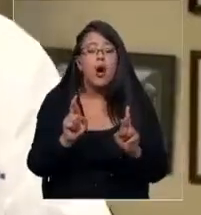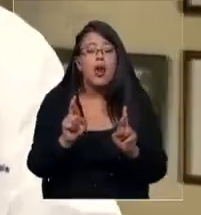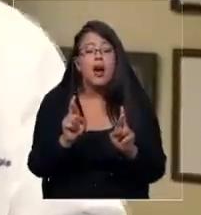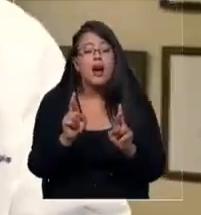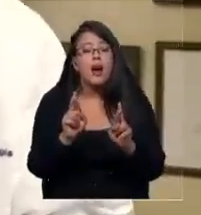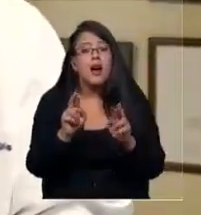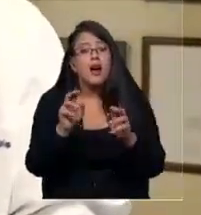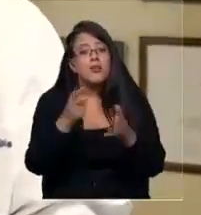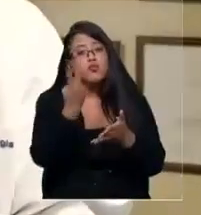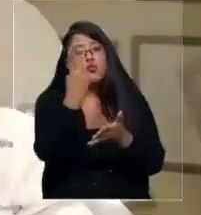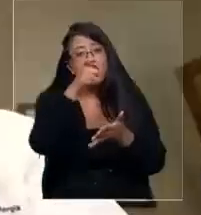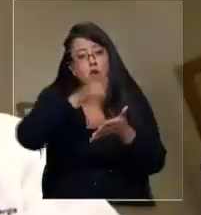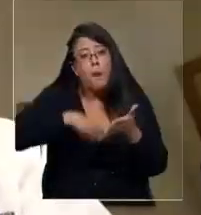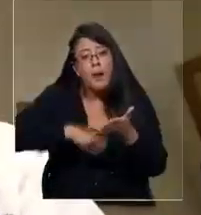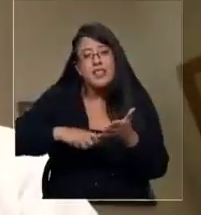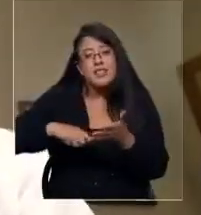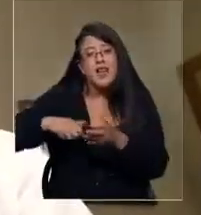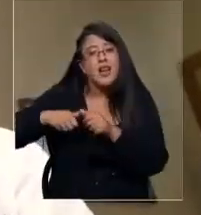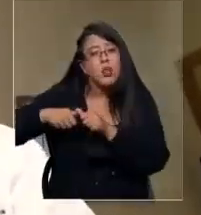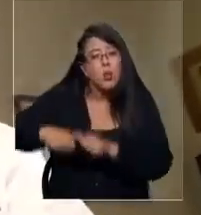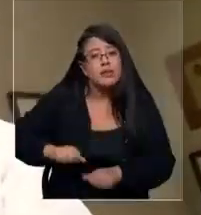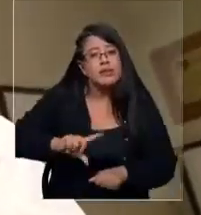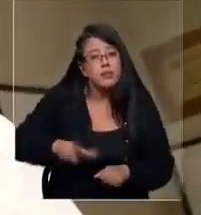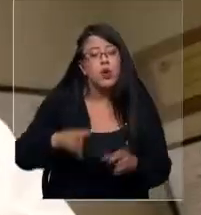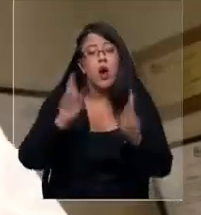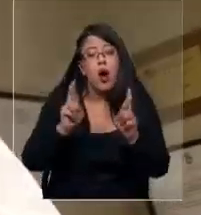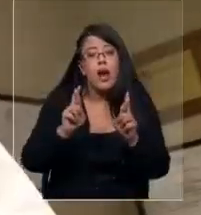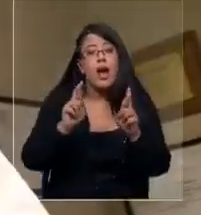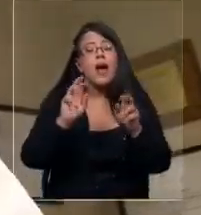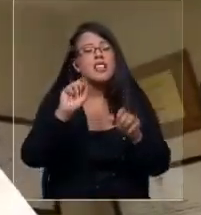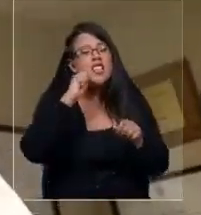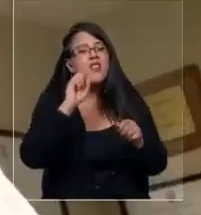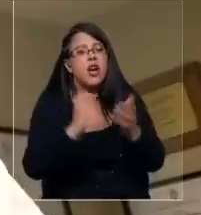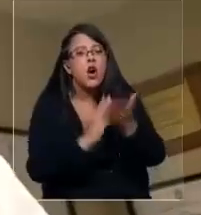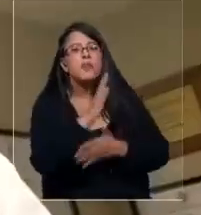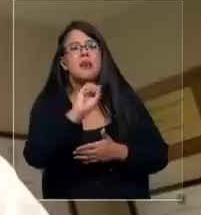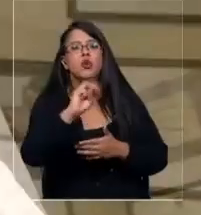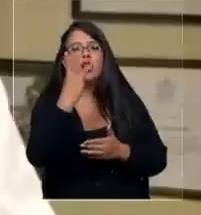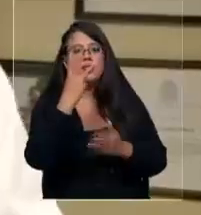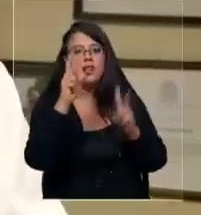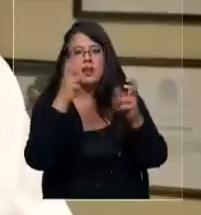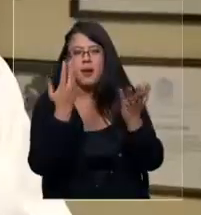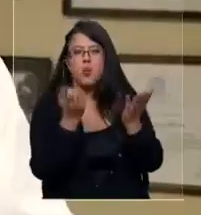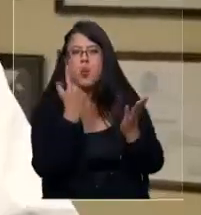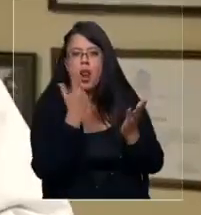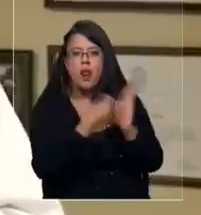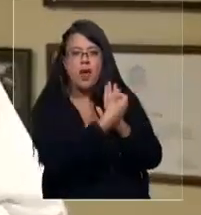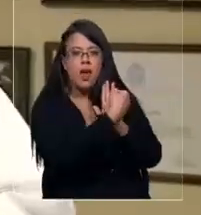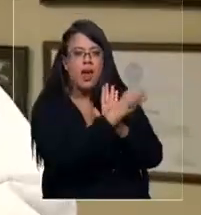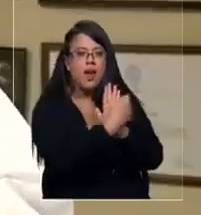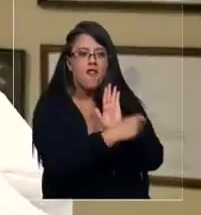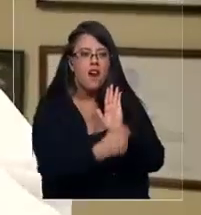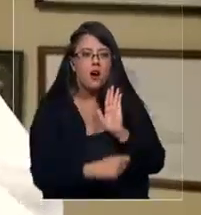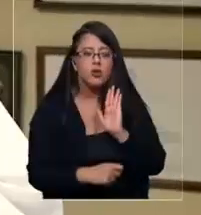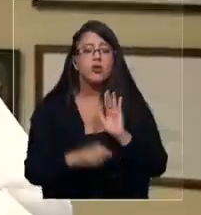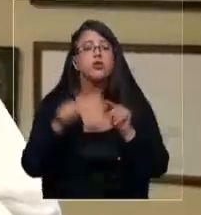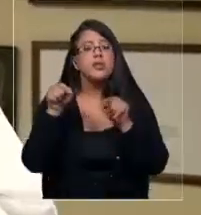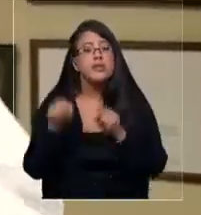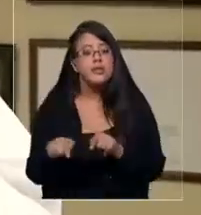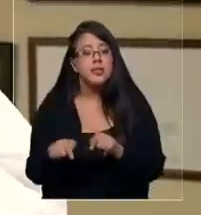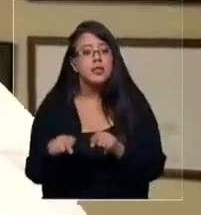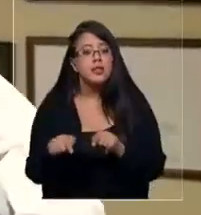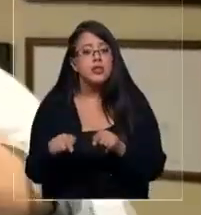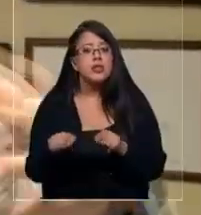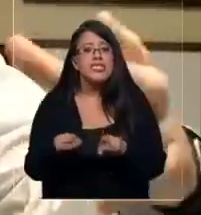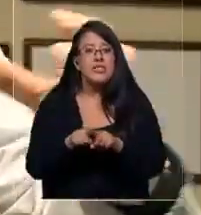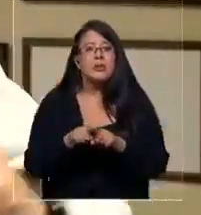de 2 meses aproximadamente, empezaría una tercera etapa, que sería la etapa de evaluación. Así que en realidad es como una